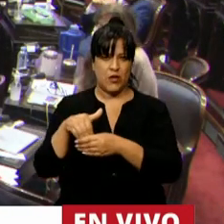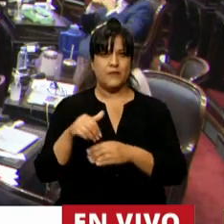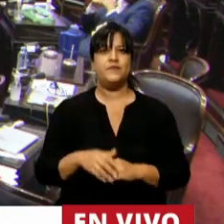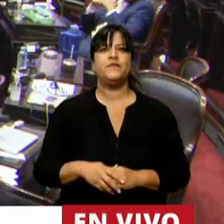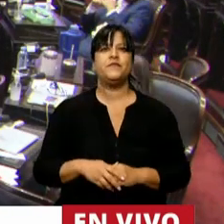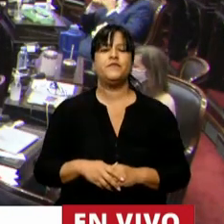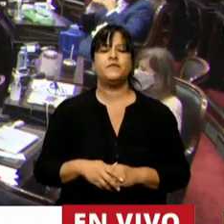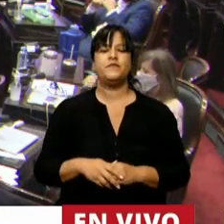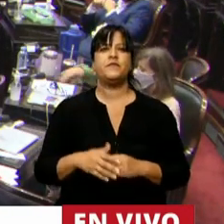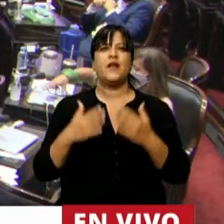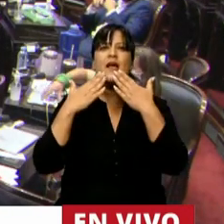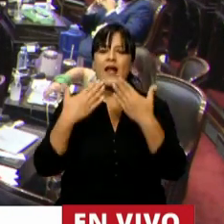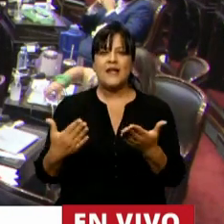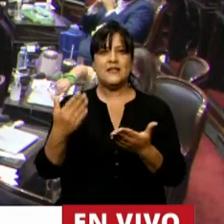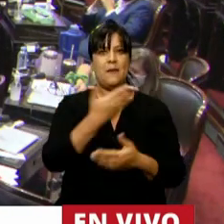Gracias, Presidente.